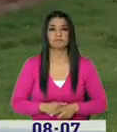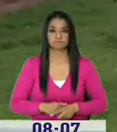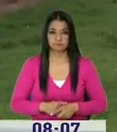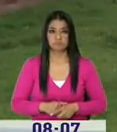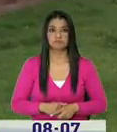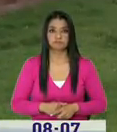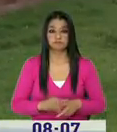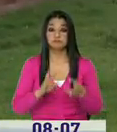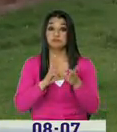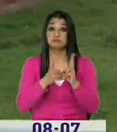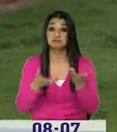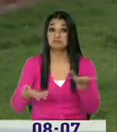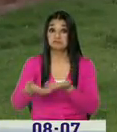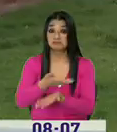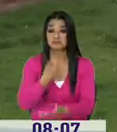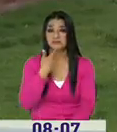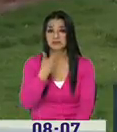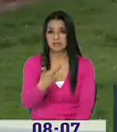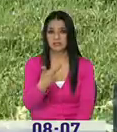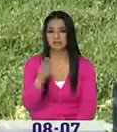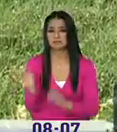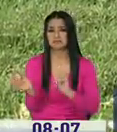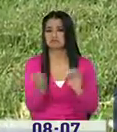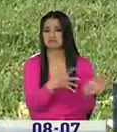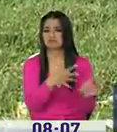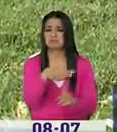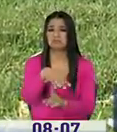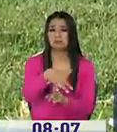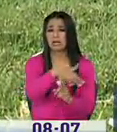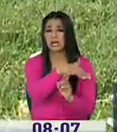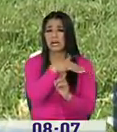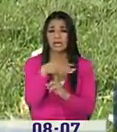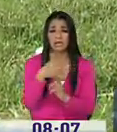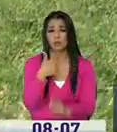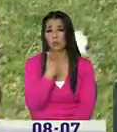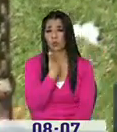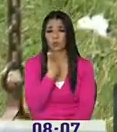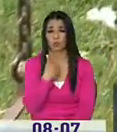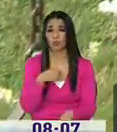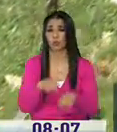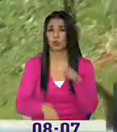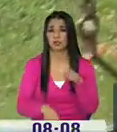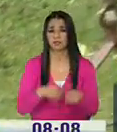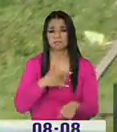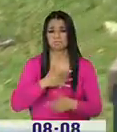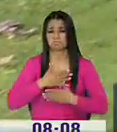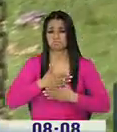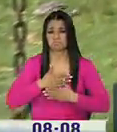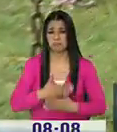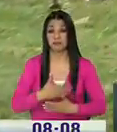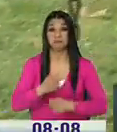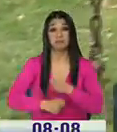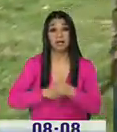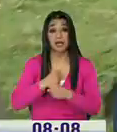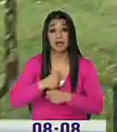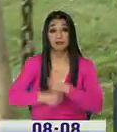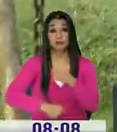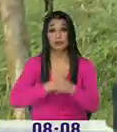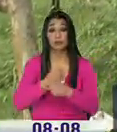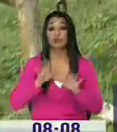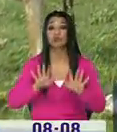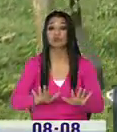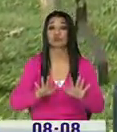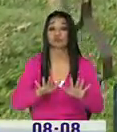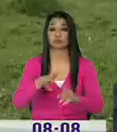Los vecinos dicen que descuido y abandono es poco para describir las condiciones en las cuales por años se encuentra este